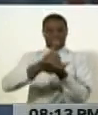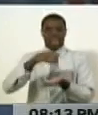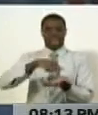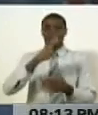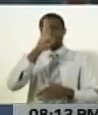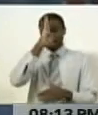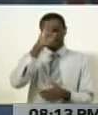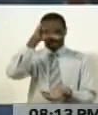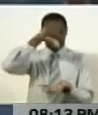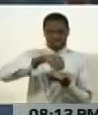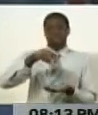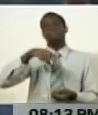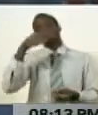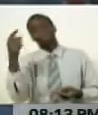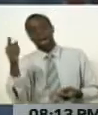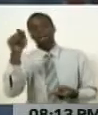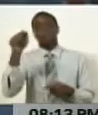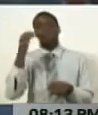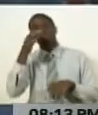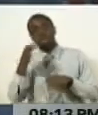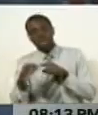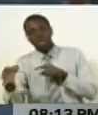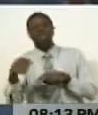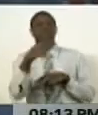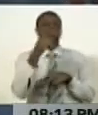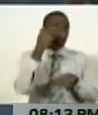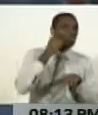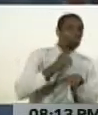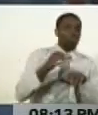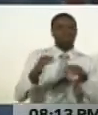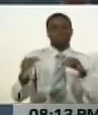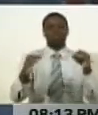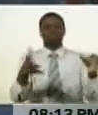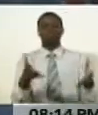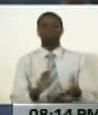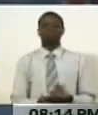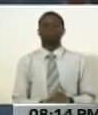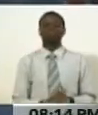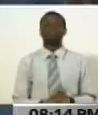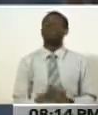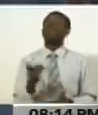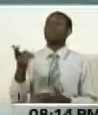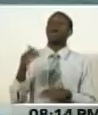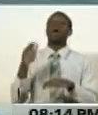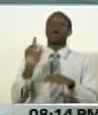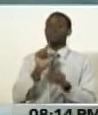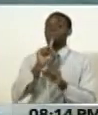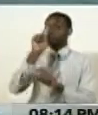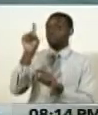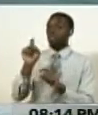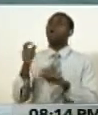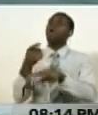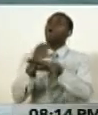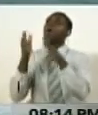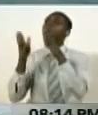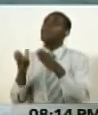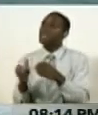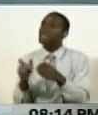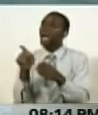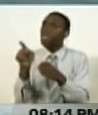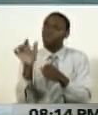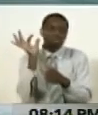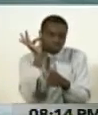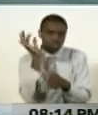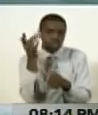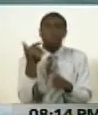que el municipio Bolívar y municipio Antonio José de Sucre. Gobernadora, ¿cuál es el llamado que usted le realiza a los sectores revolucionarios de